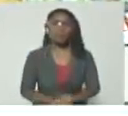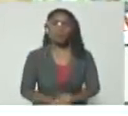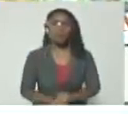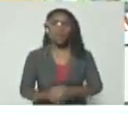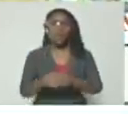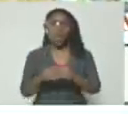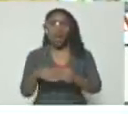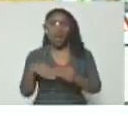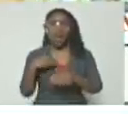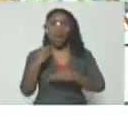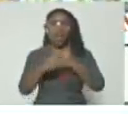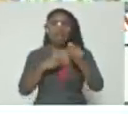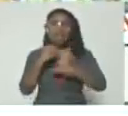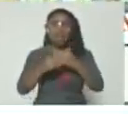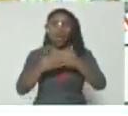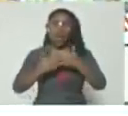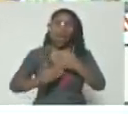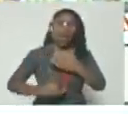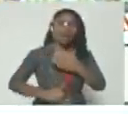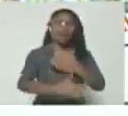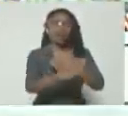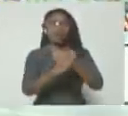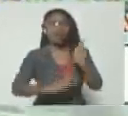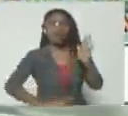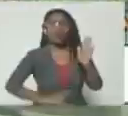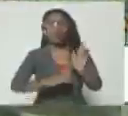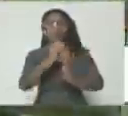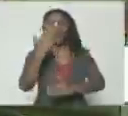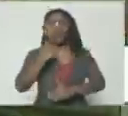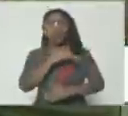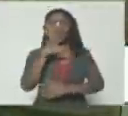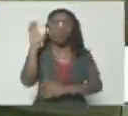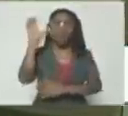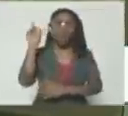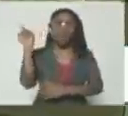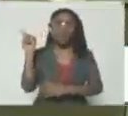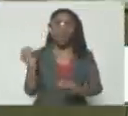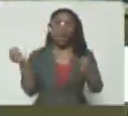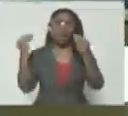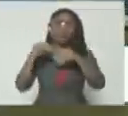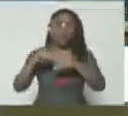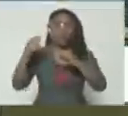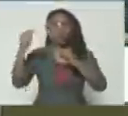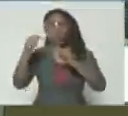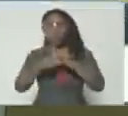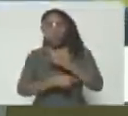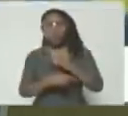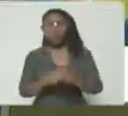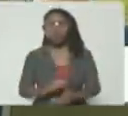echar adelante a nuestro país. Hay un consenso profundo